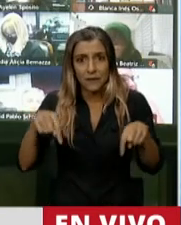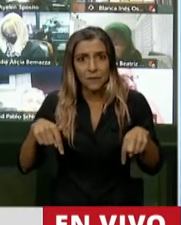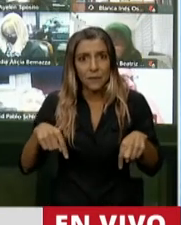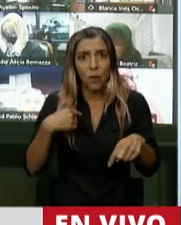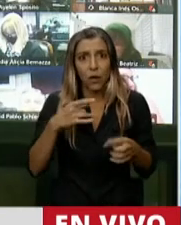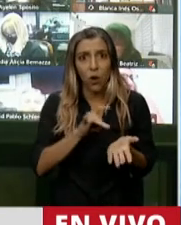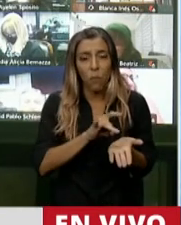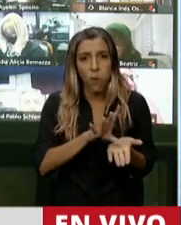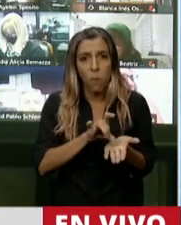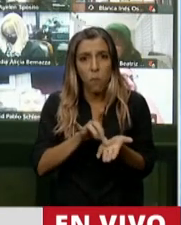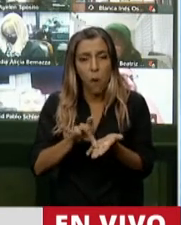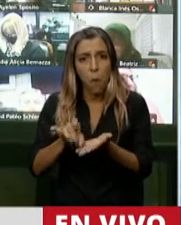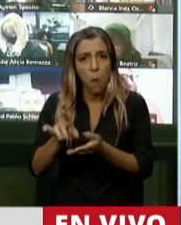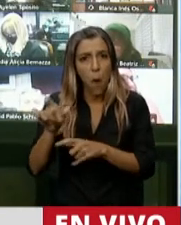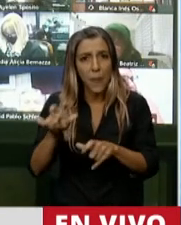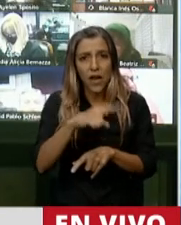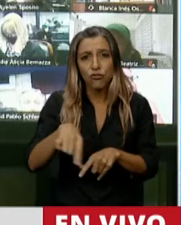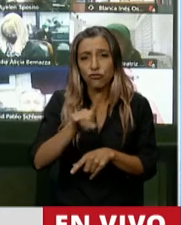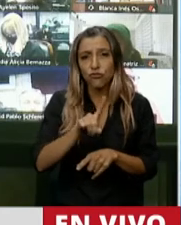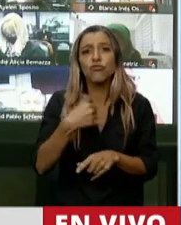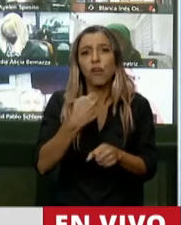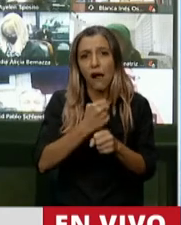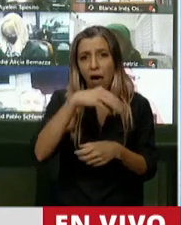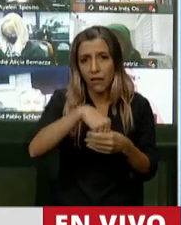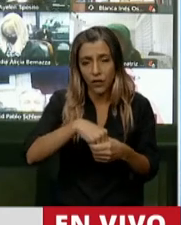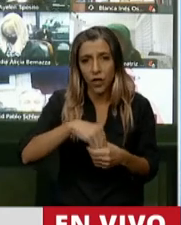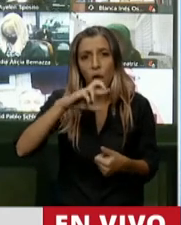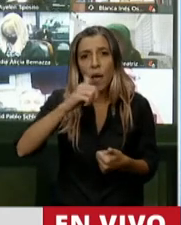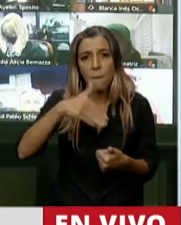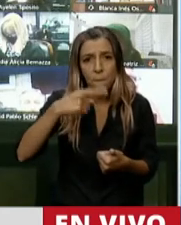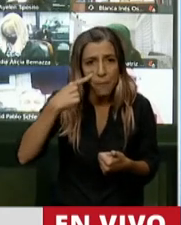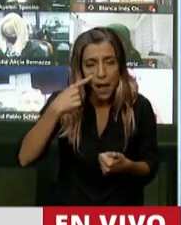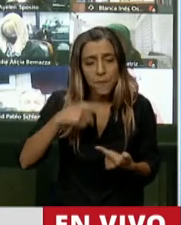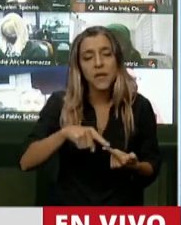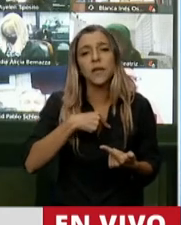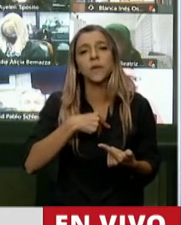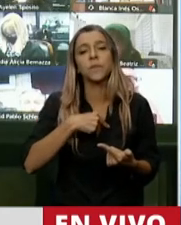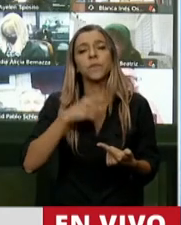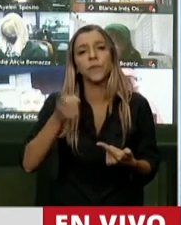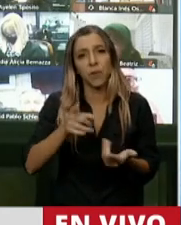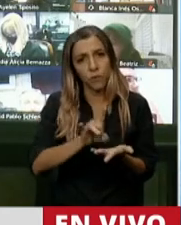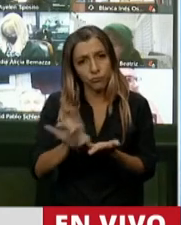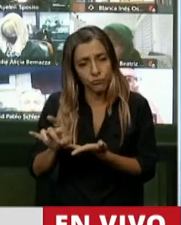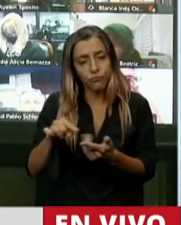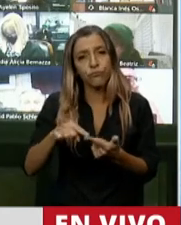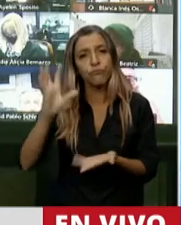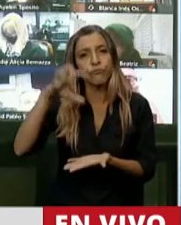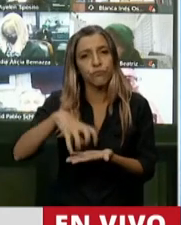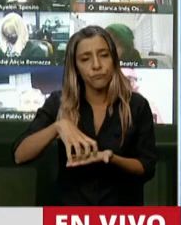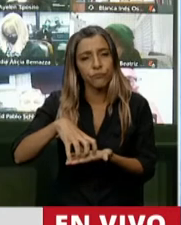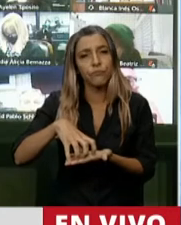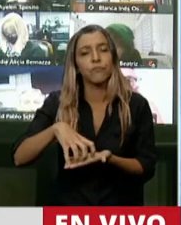personal del PAMI, que está despidiendo personal de la Dirección